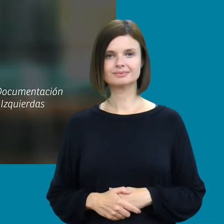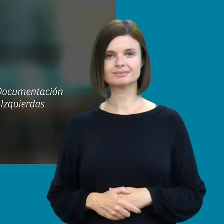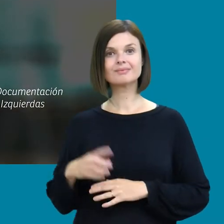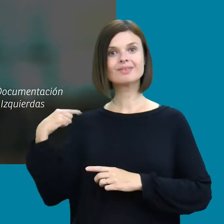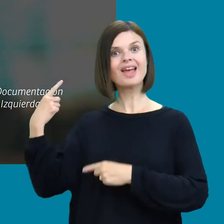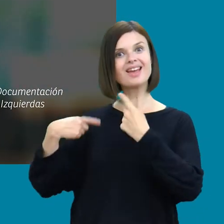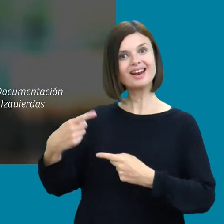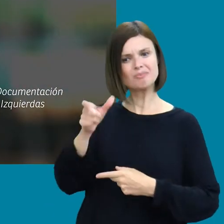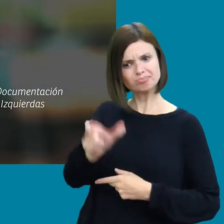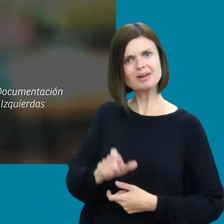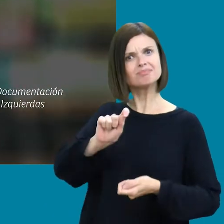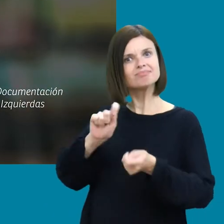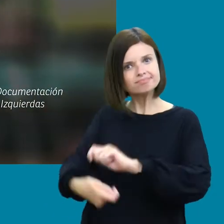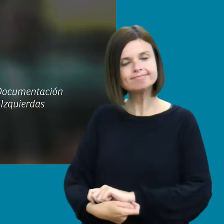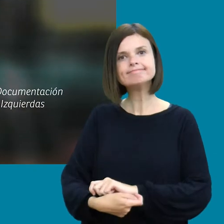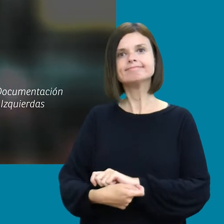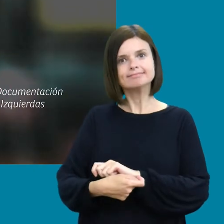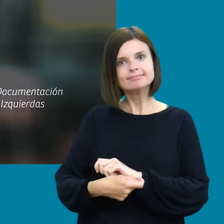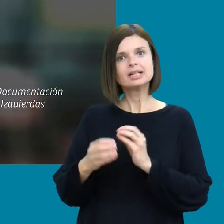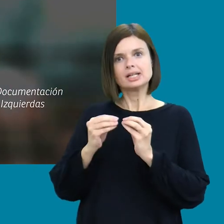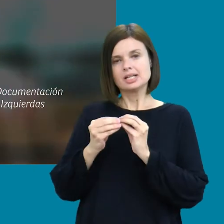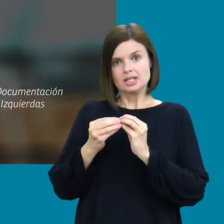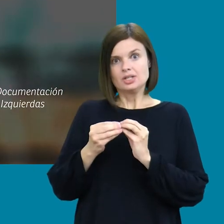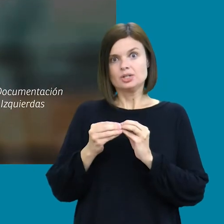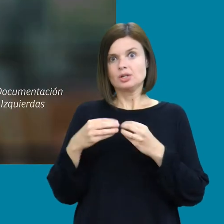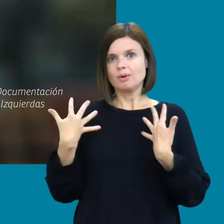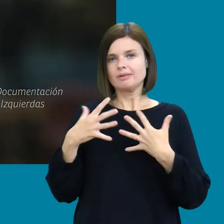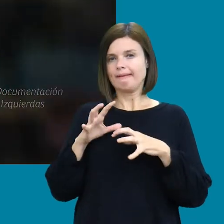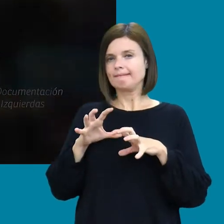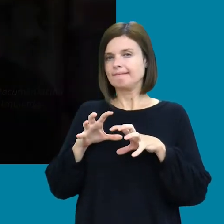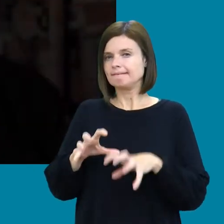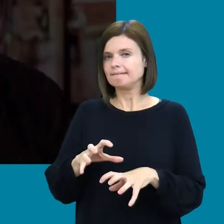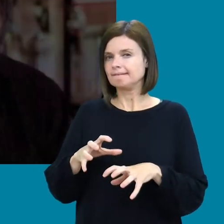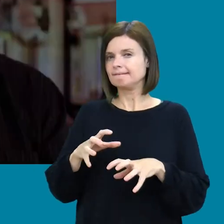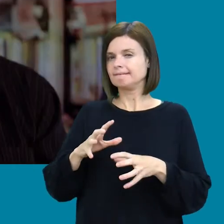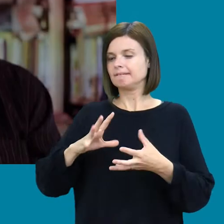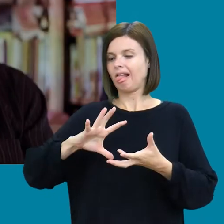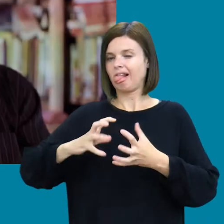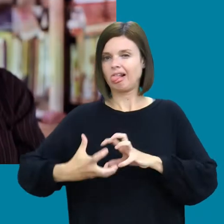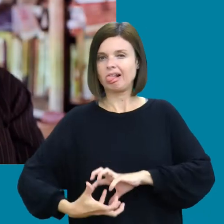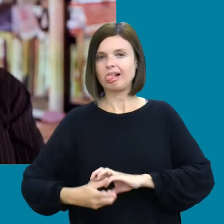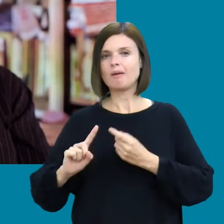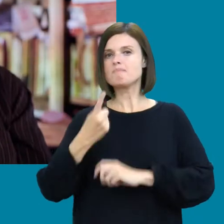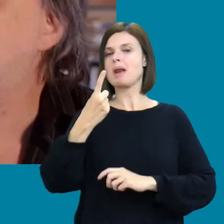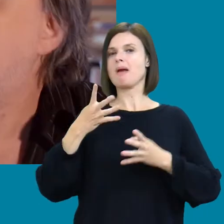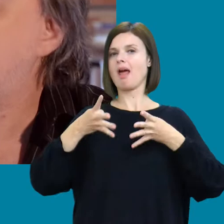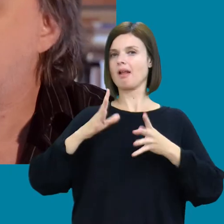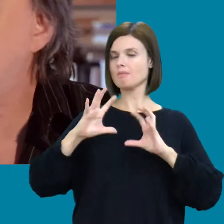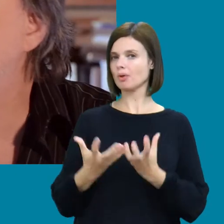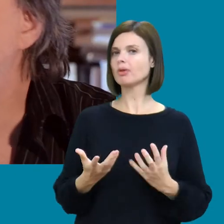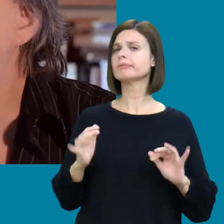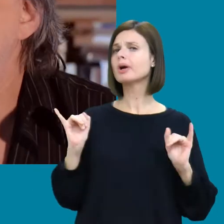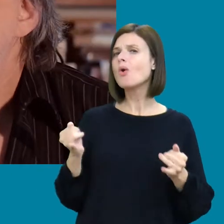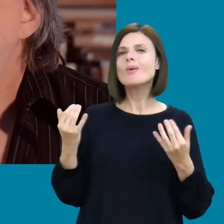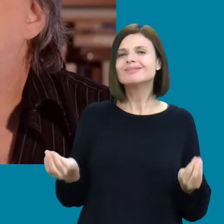A la generación de los reformistas le tocó vivir y rechazar esa carnicería humana que fue la Primera Guerra Mundial. Una